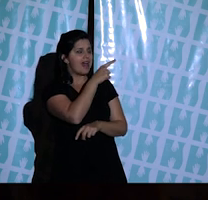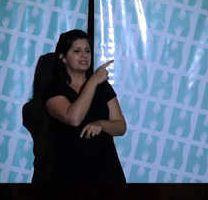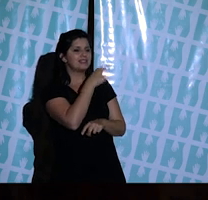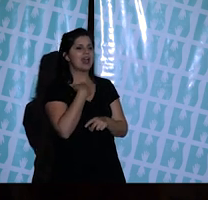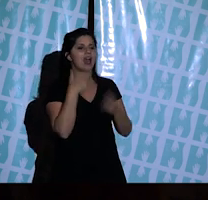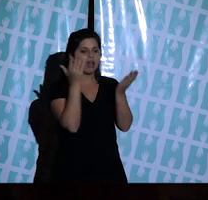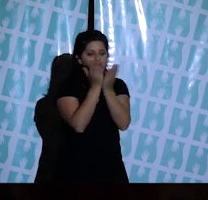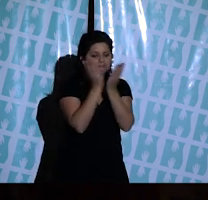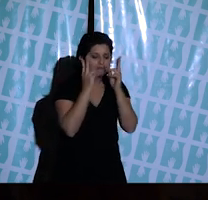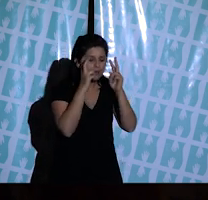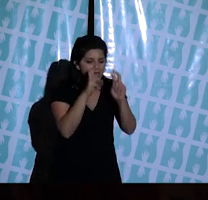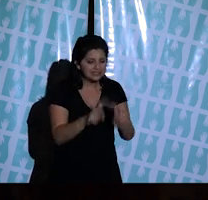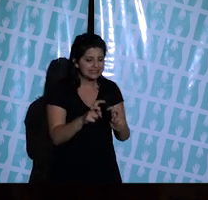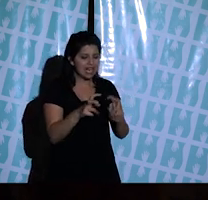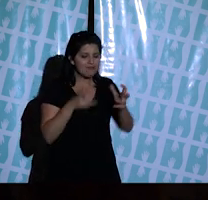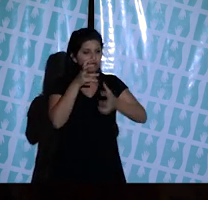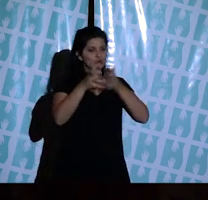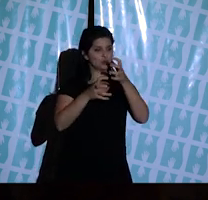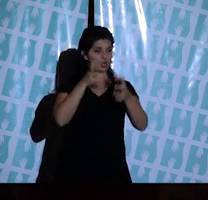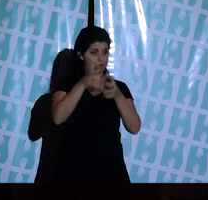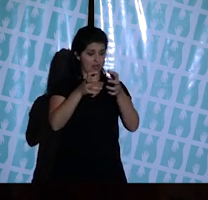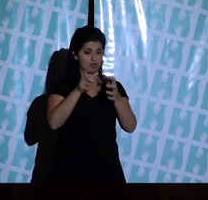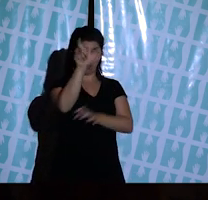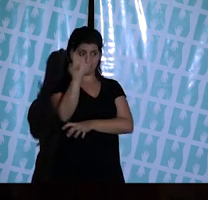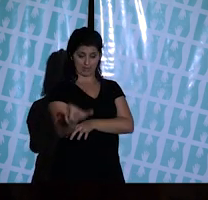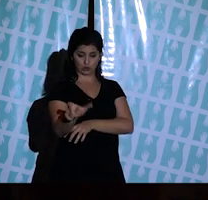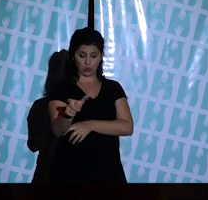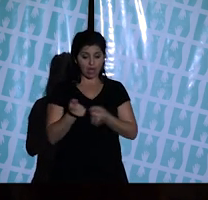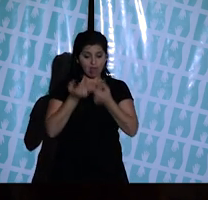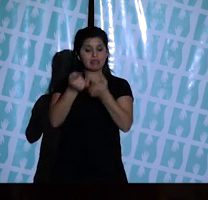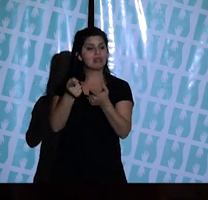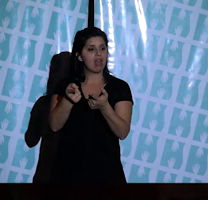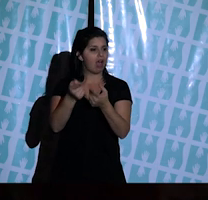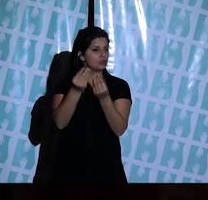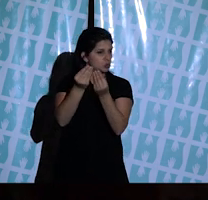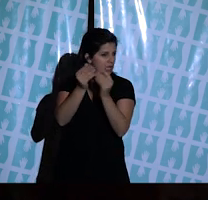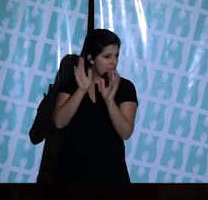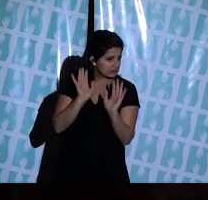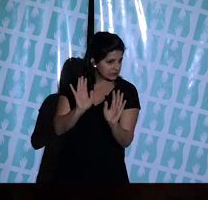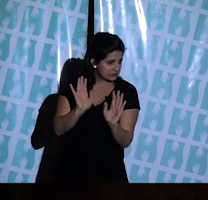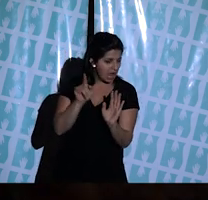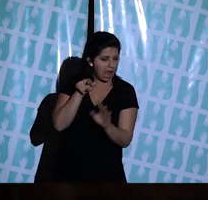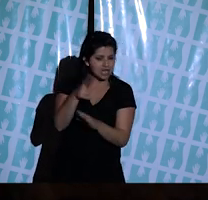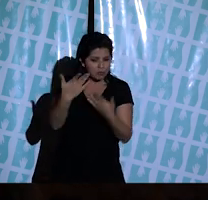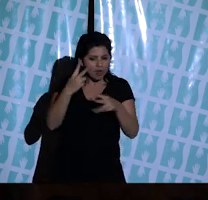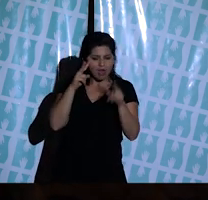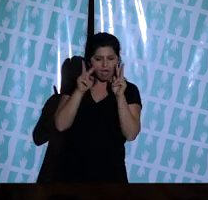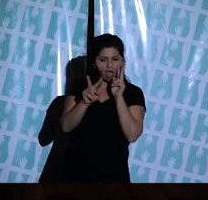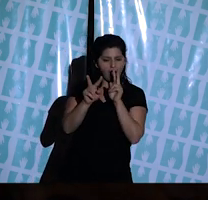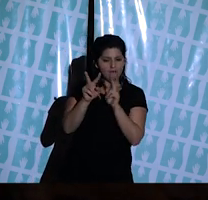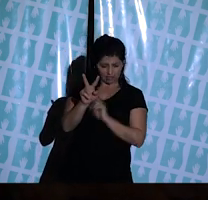funcional. Le dan a la persona una sustancia que se puede ver